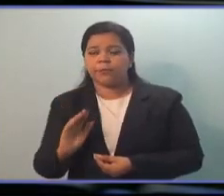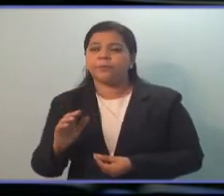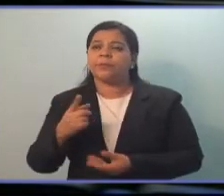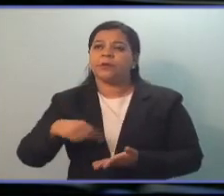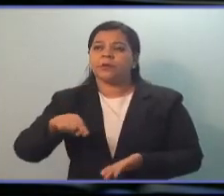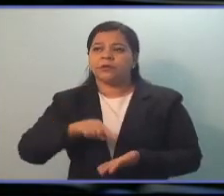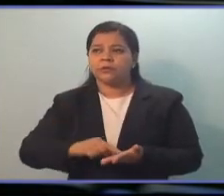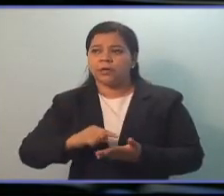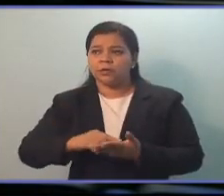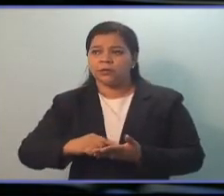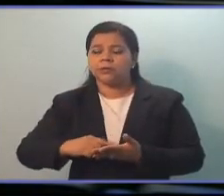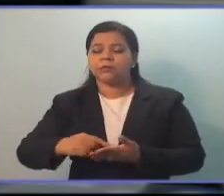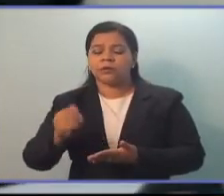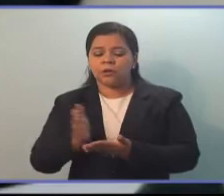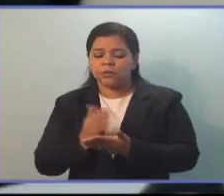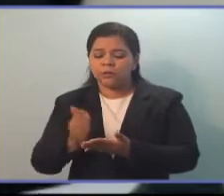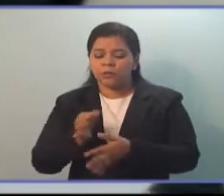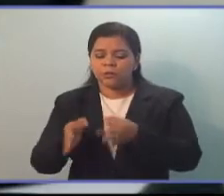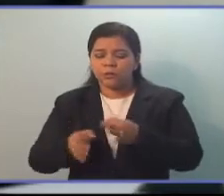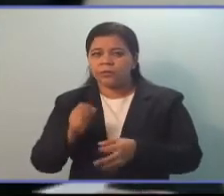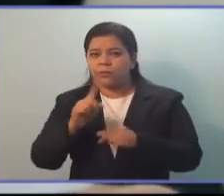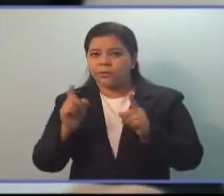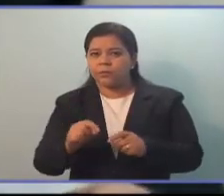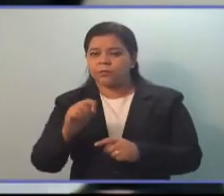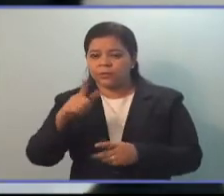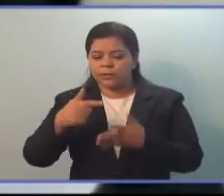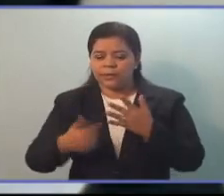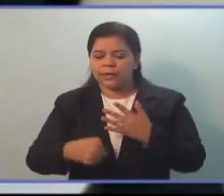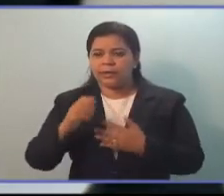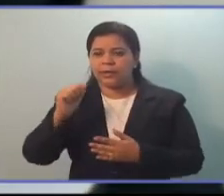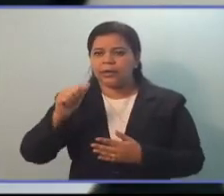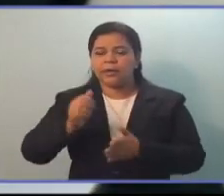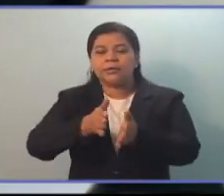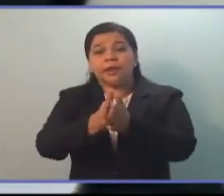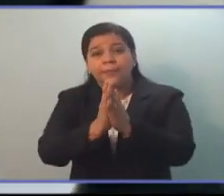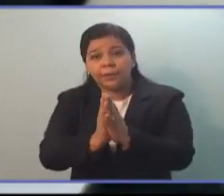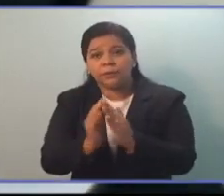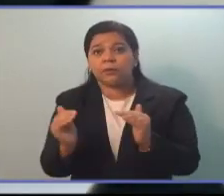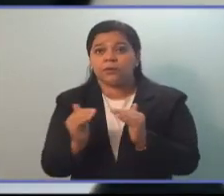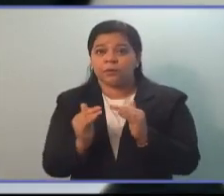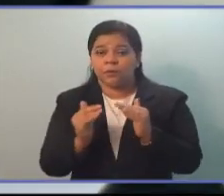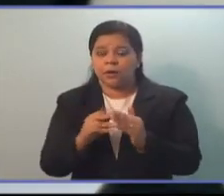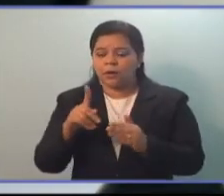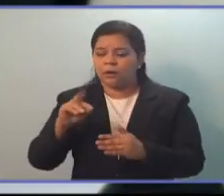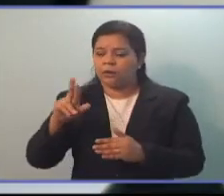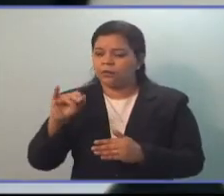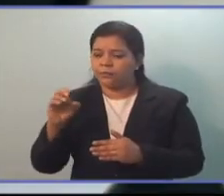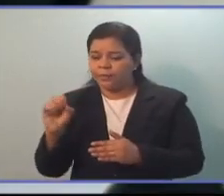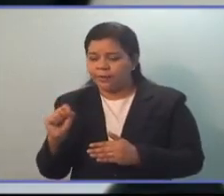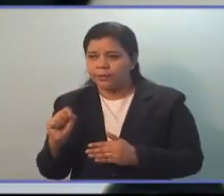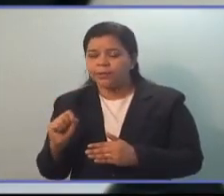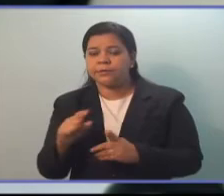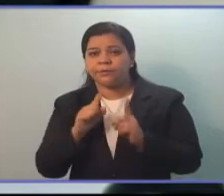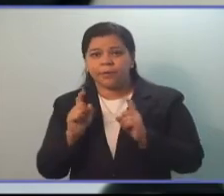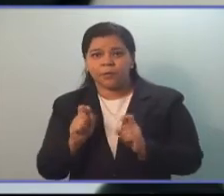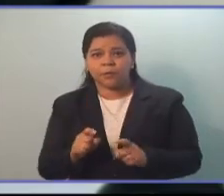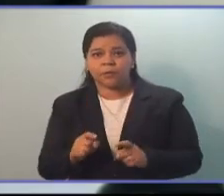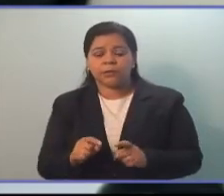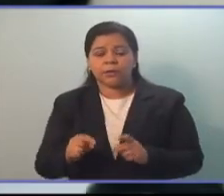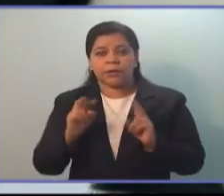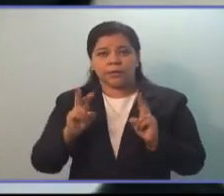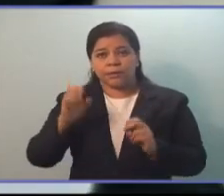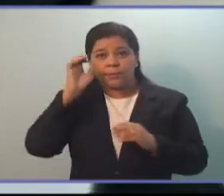Estudios Jurídicos, le preguntaban sobre la ley de amnistía, que ella contestó, sí. Y Uprides preguntaba sobre lo de